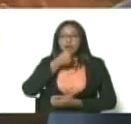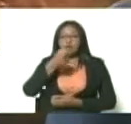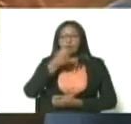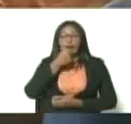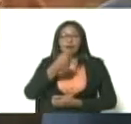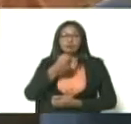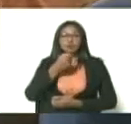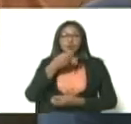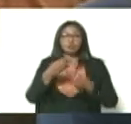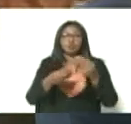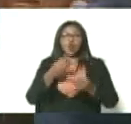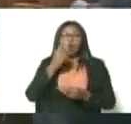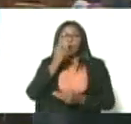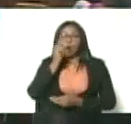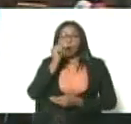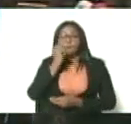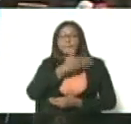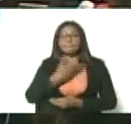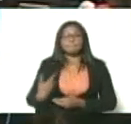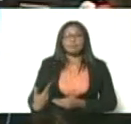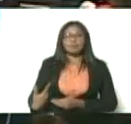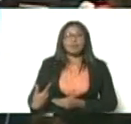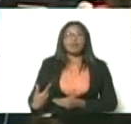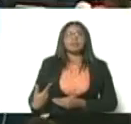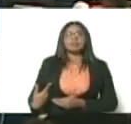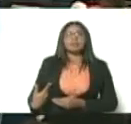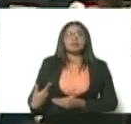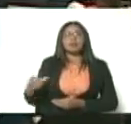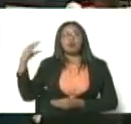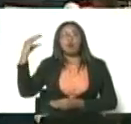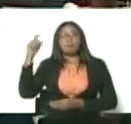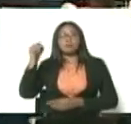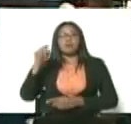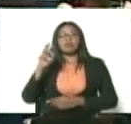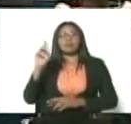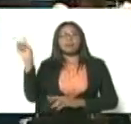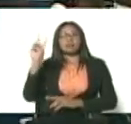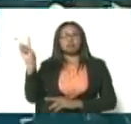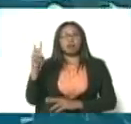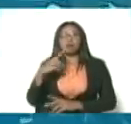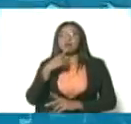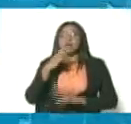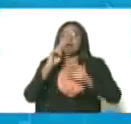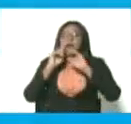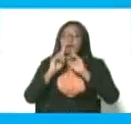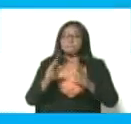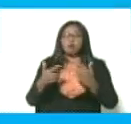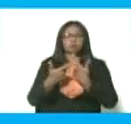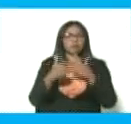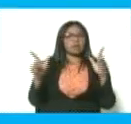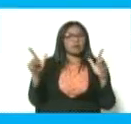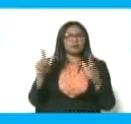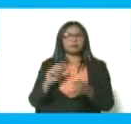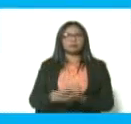temerarias de Iván Duque sobre Venezuela. Que las conteste de palabra y